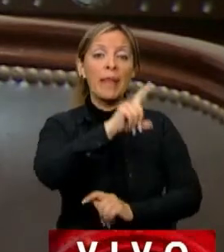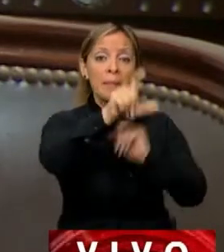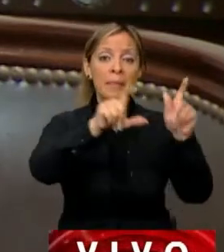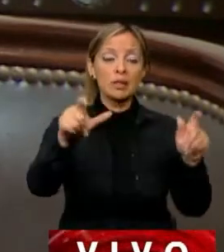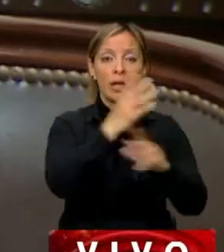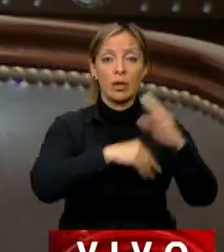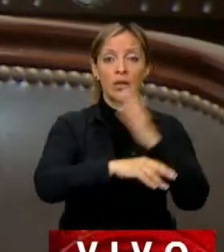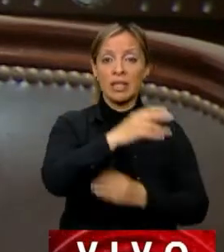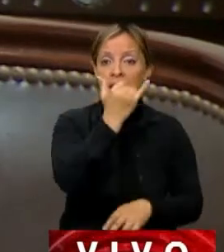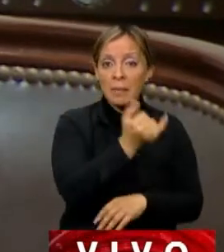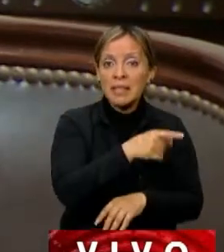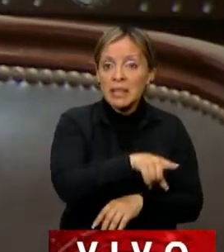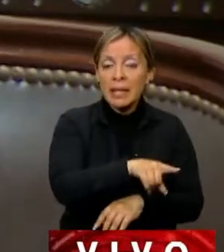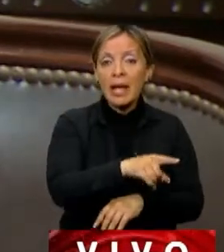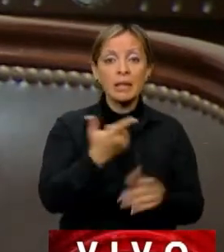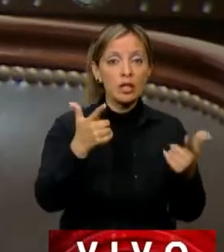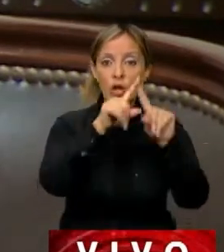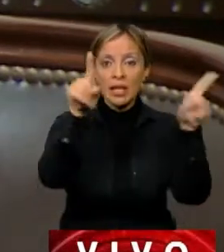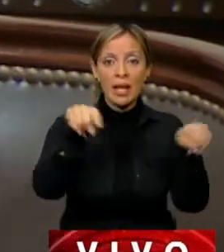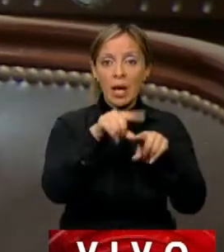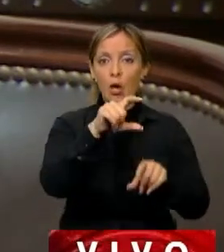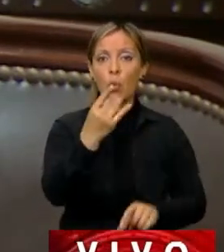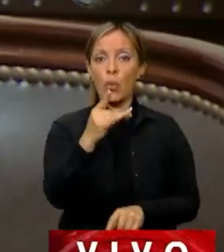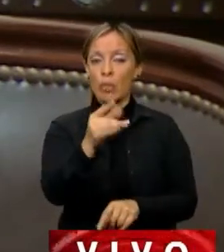personas con discapacidad que no poseen el CUD.